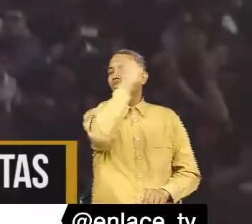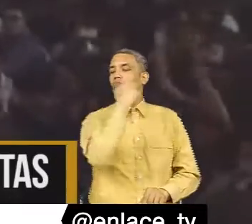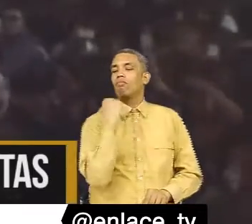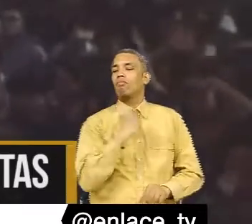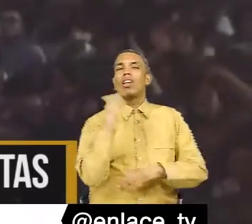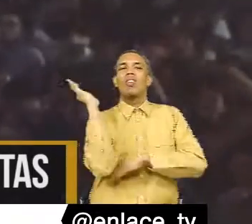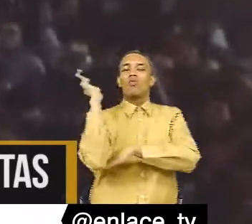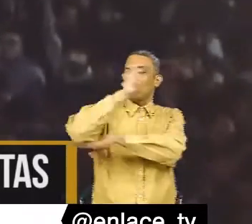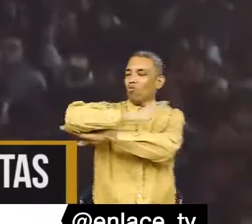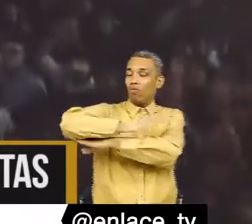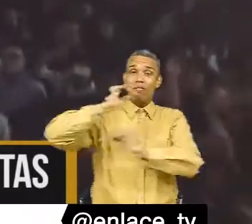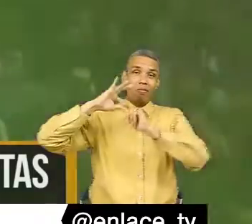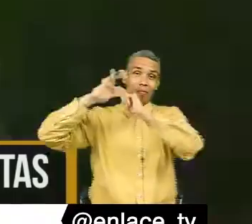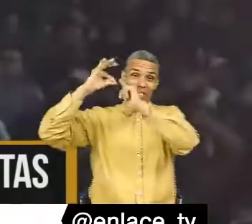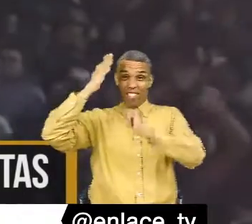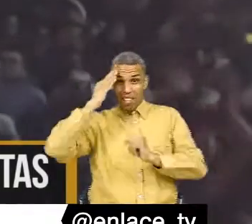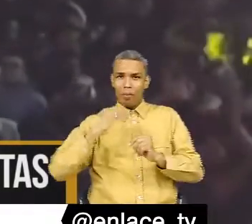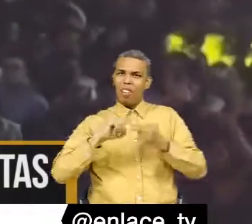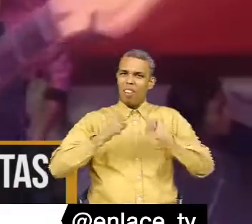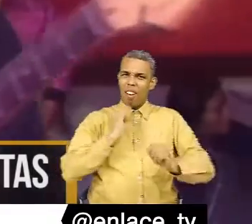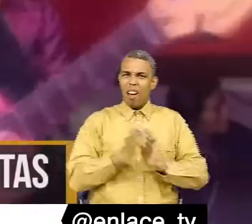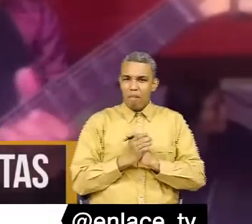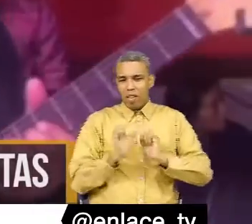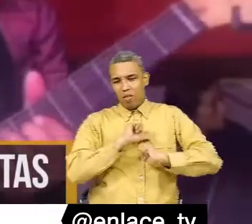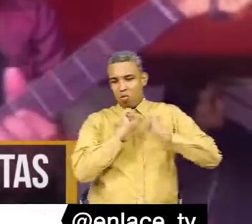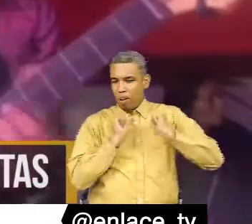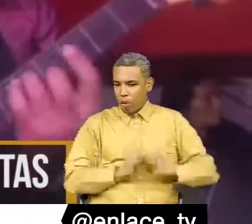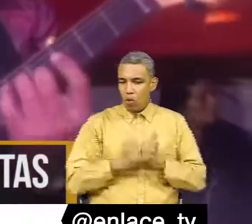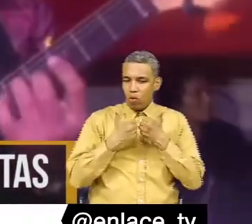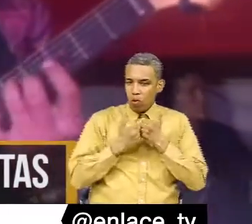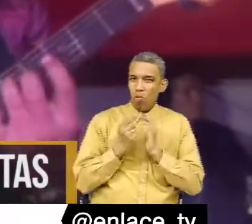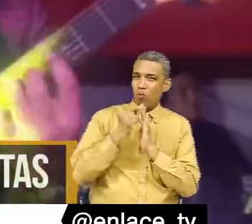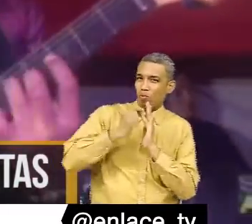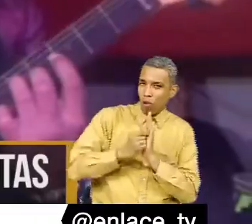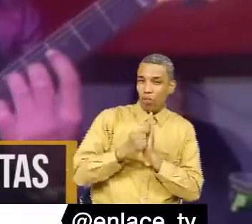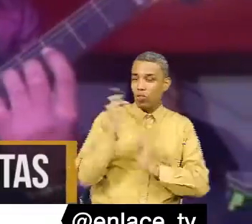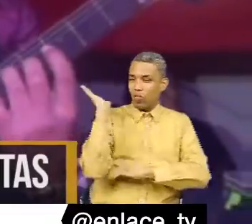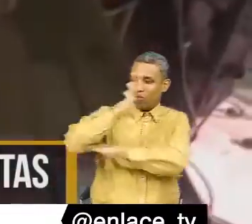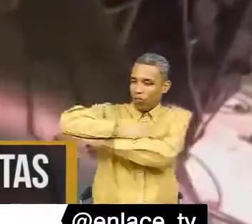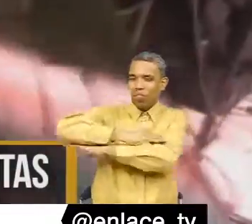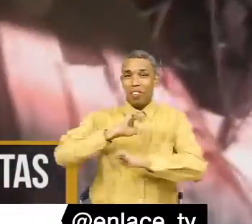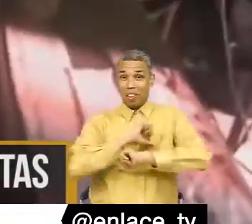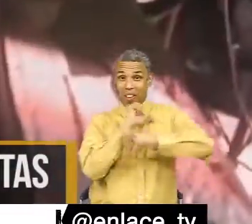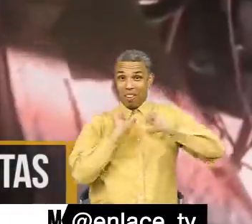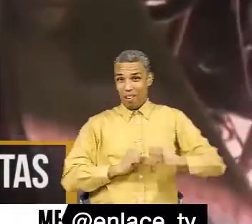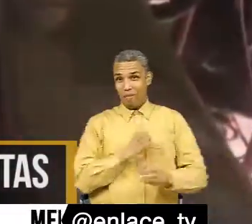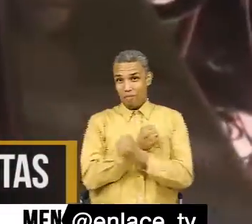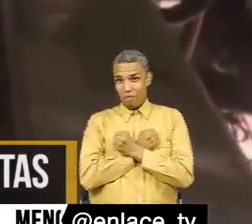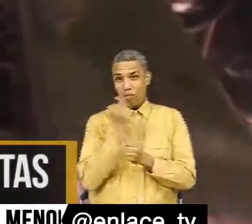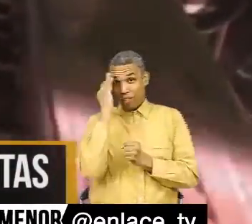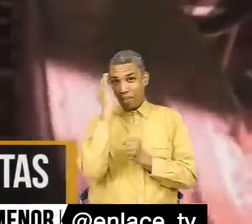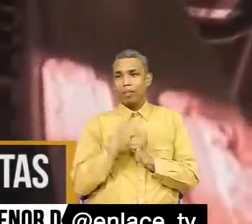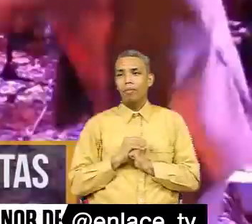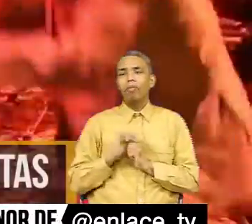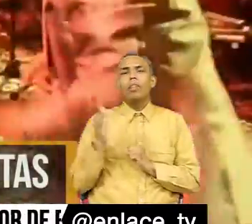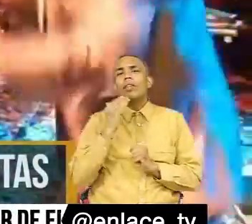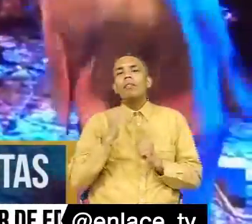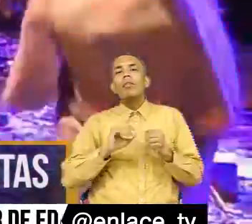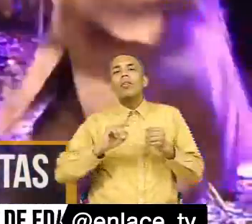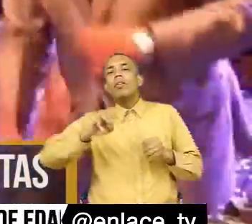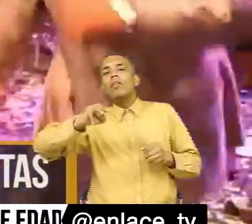y Amistad. Y tenemos pues una fiesta de altura a nivel internacional. Miguel Boli es un artista